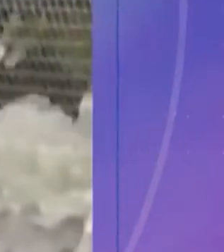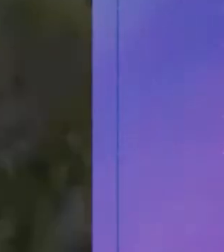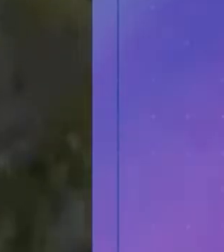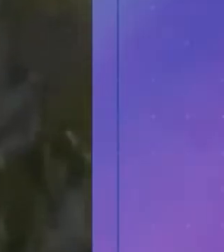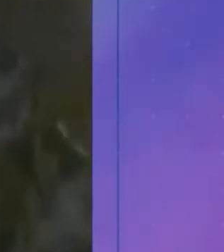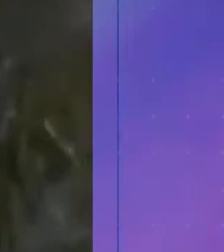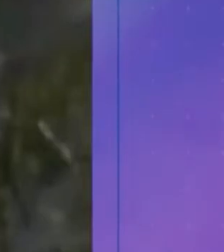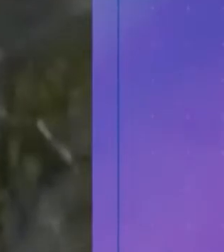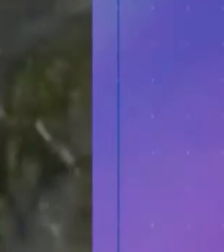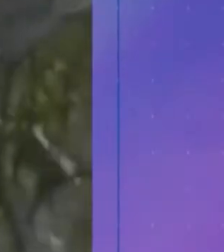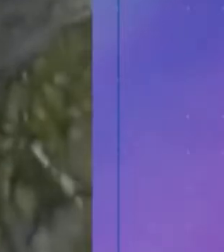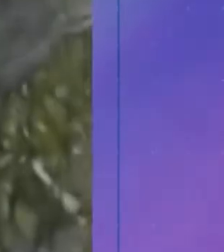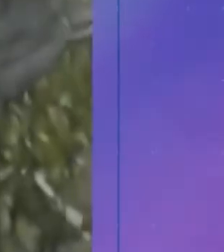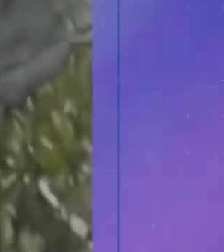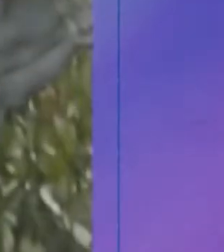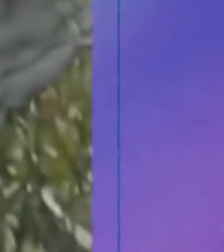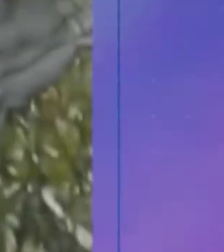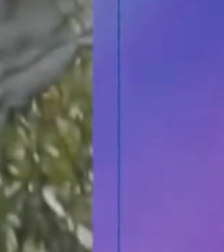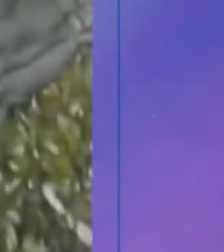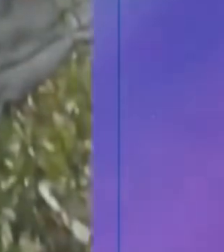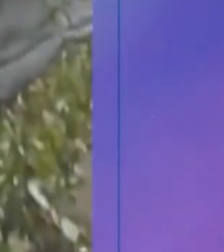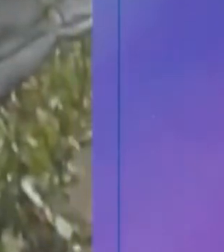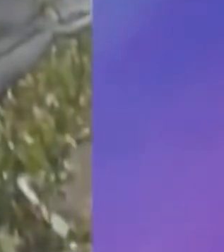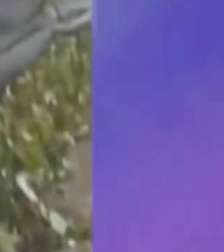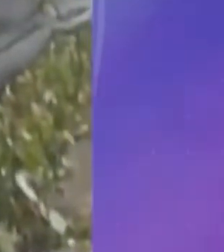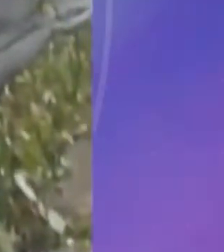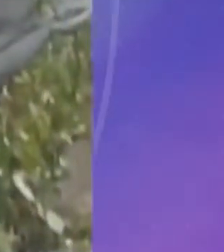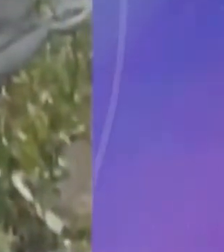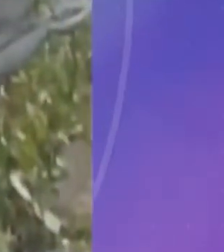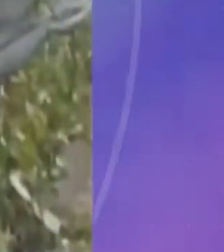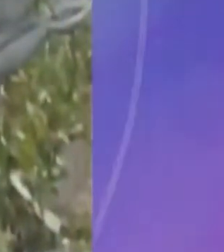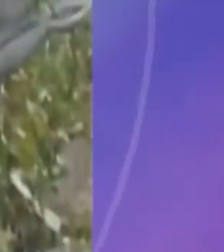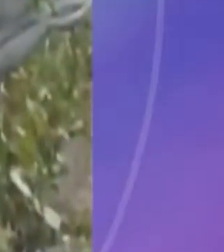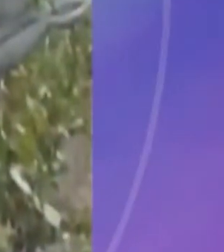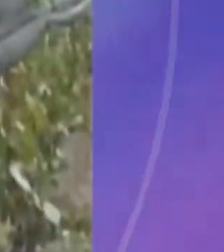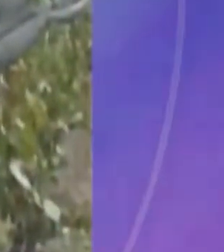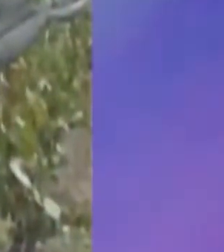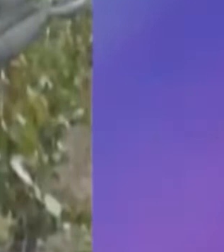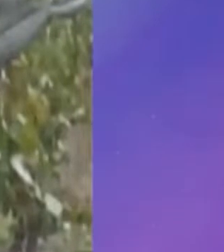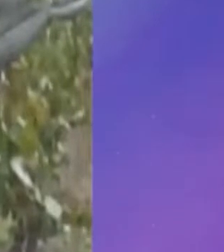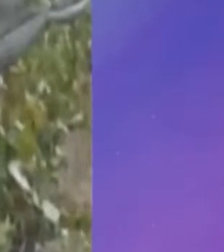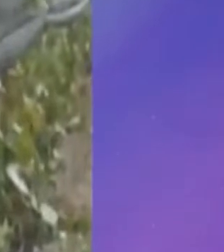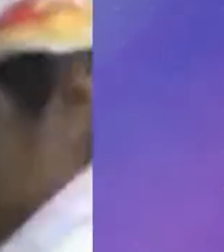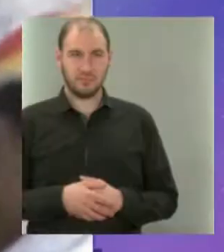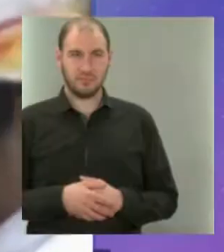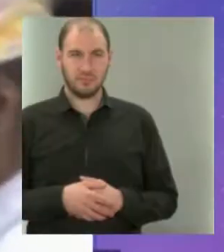algo escrito, es un contrato, sin impuestos, lo establece la ley, y que